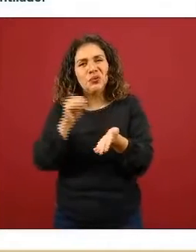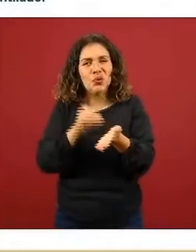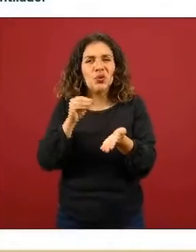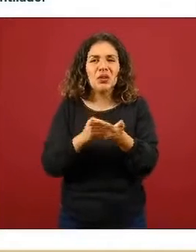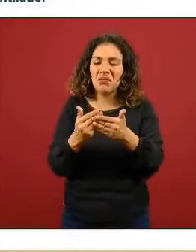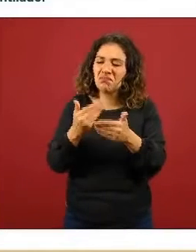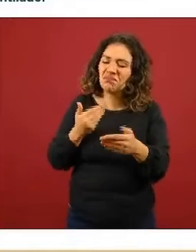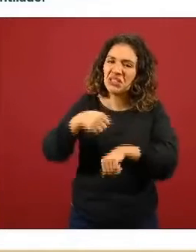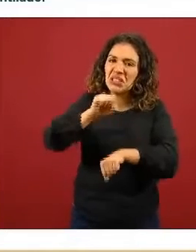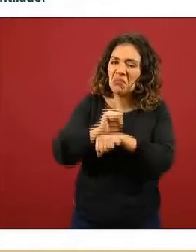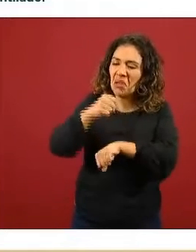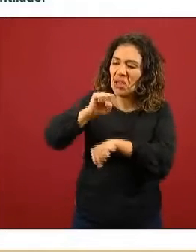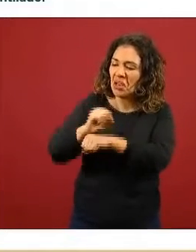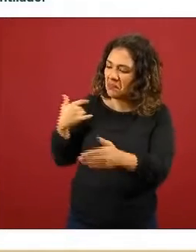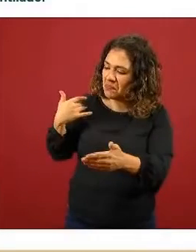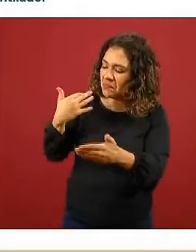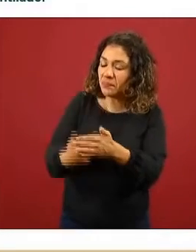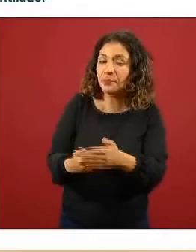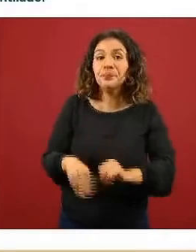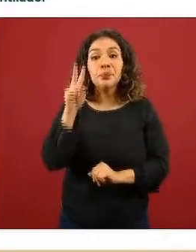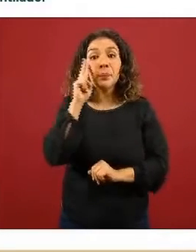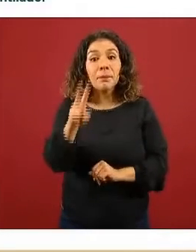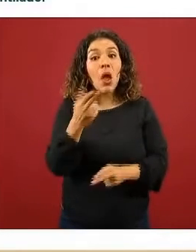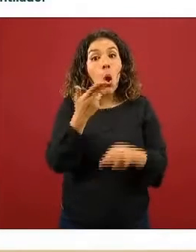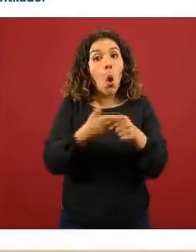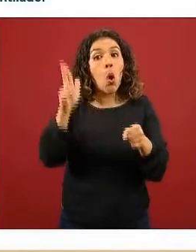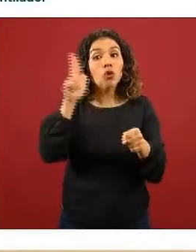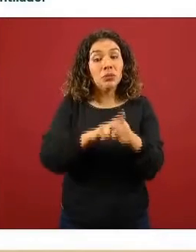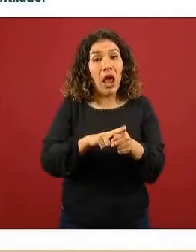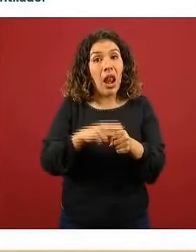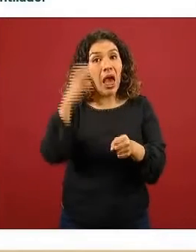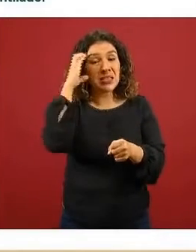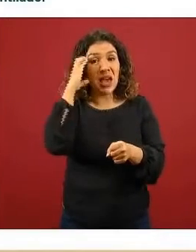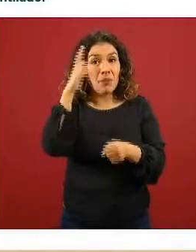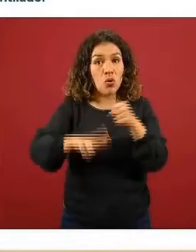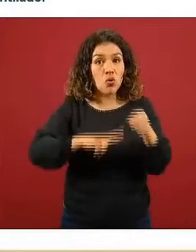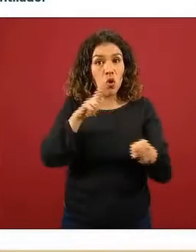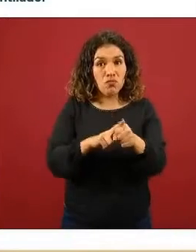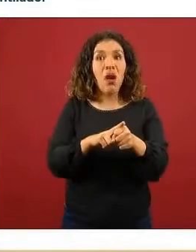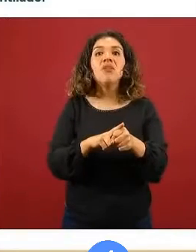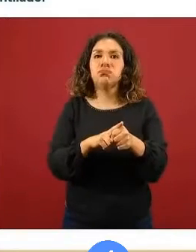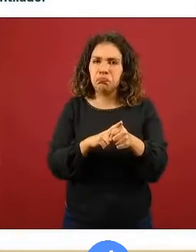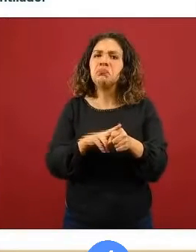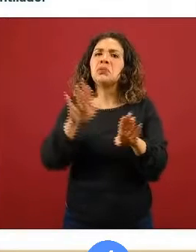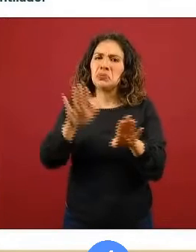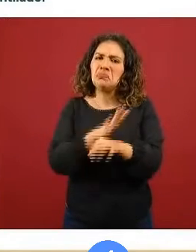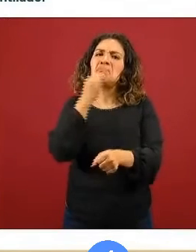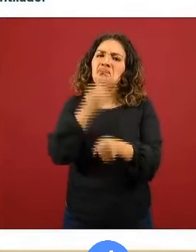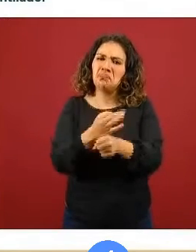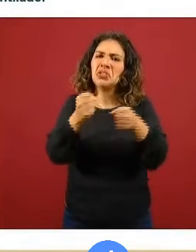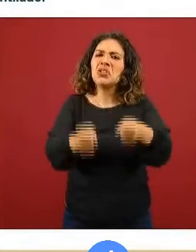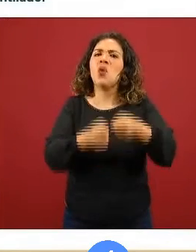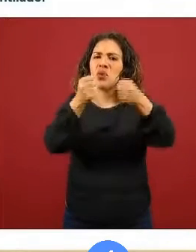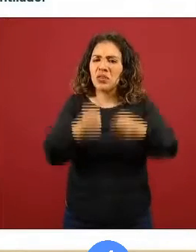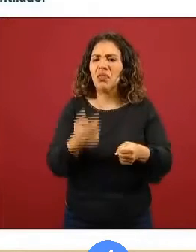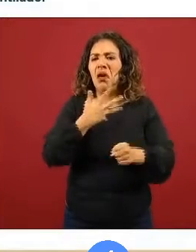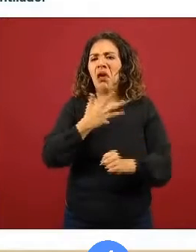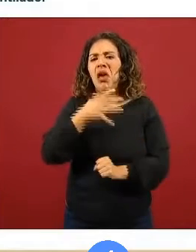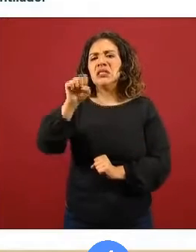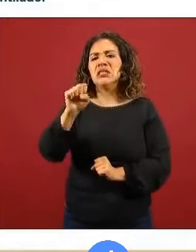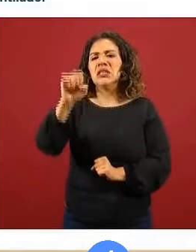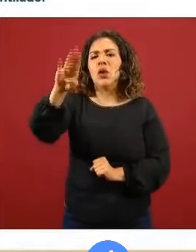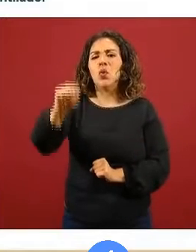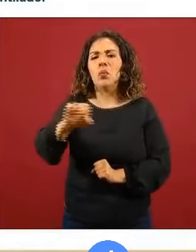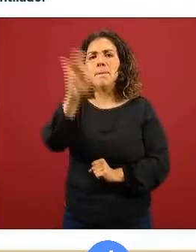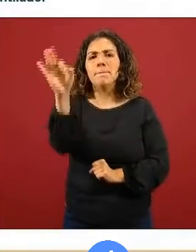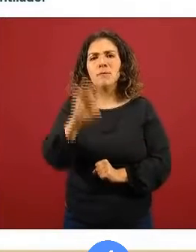últimas semanas. Vemos que la ocupación de camas general está en un borderline de seguridad, 69%, lo cual deja